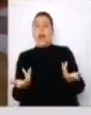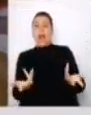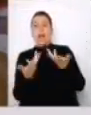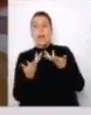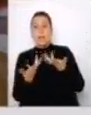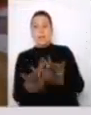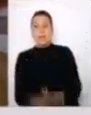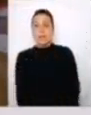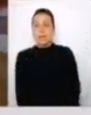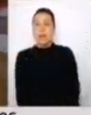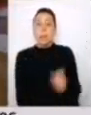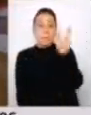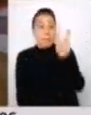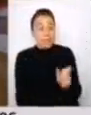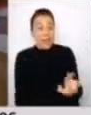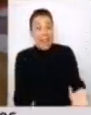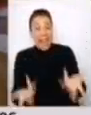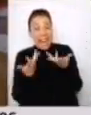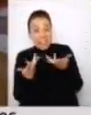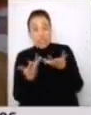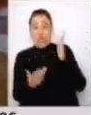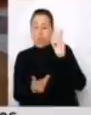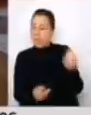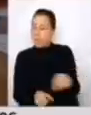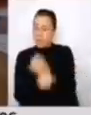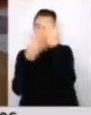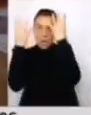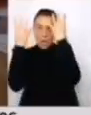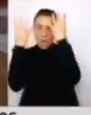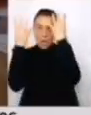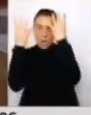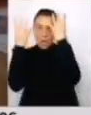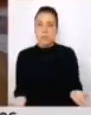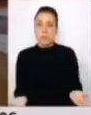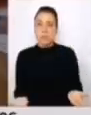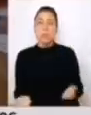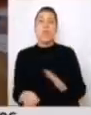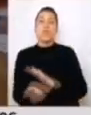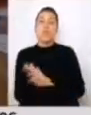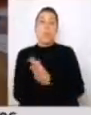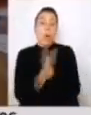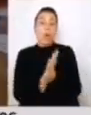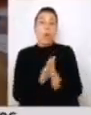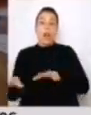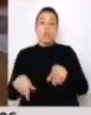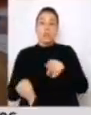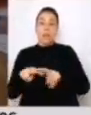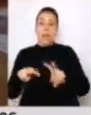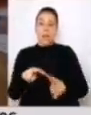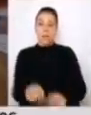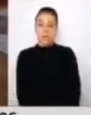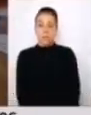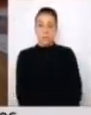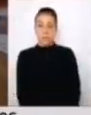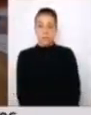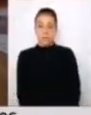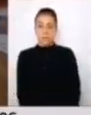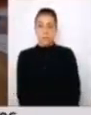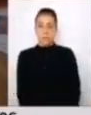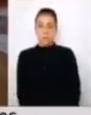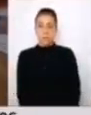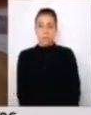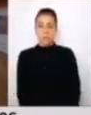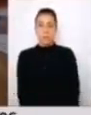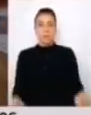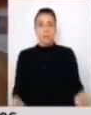el precio damas y caballeros por sus actos este sistema judicial que nosotros